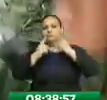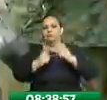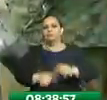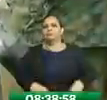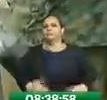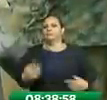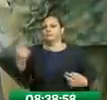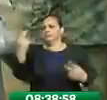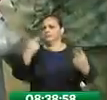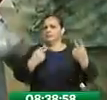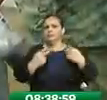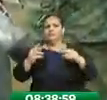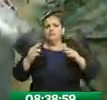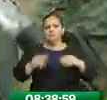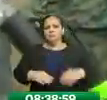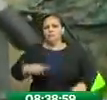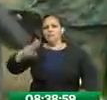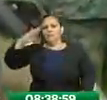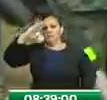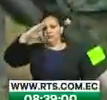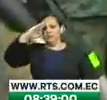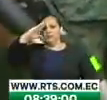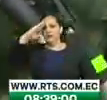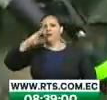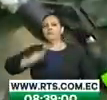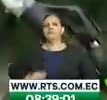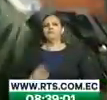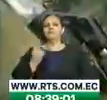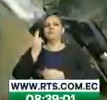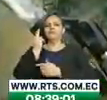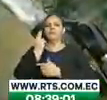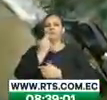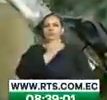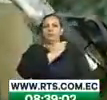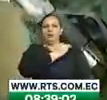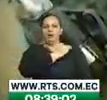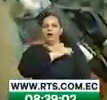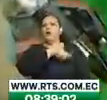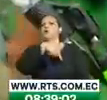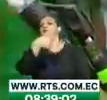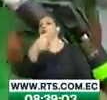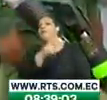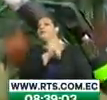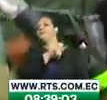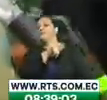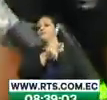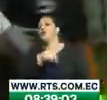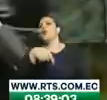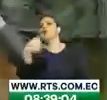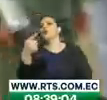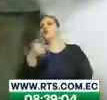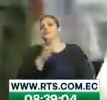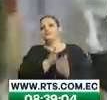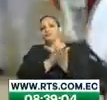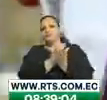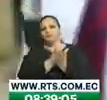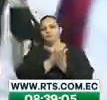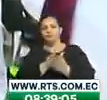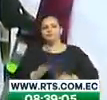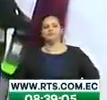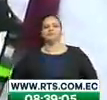habrá dado cuenta. Yo pertenezco a la Fuerza Terrestre, tenemos los compañeros que son de la Fuerza Aérea y de la Fuerza Naval. Perfecto, muchas